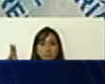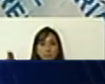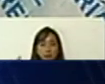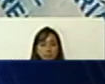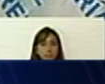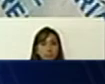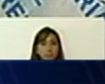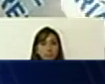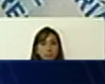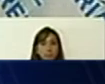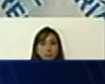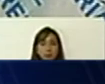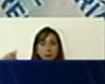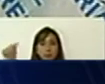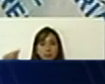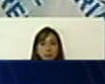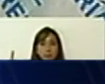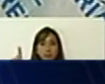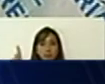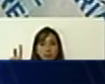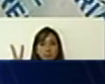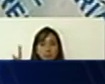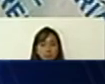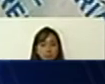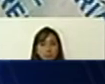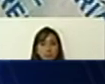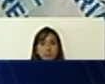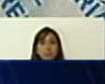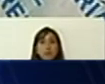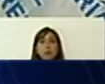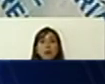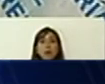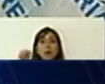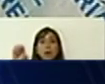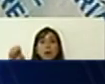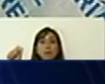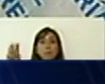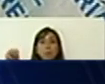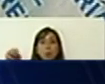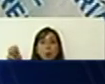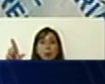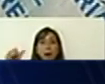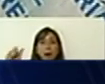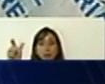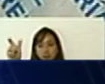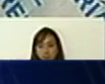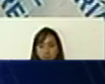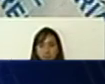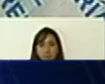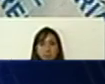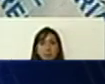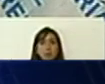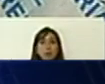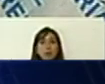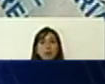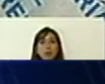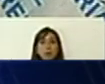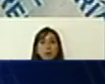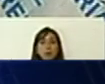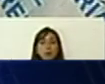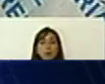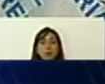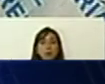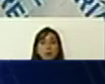Prada Silvi, David Smolanqui Urosa, Luis Mercedes